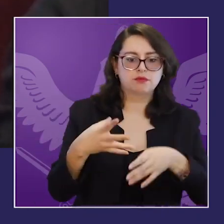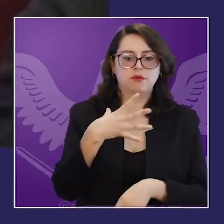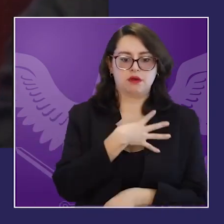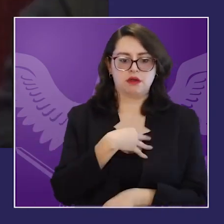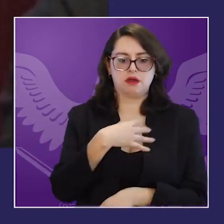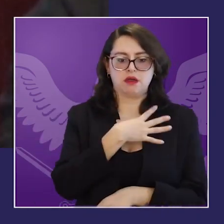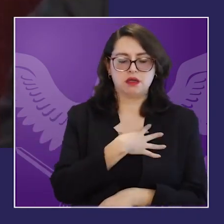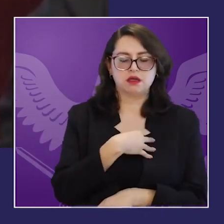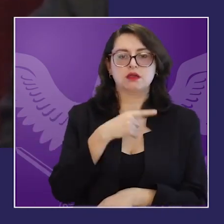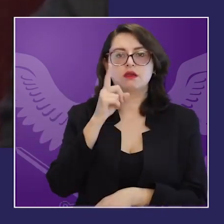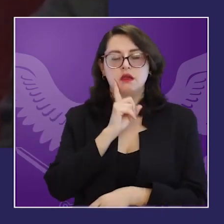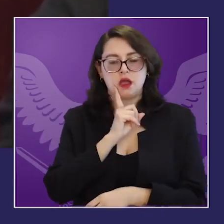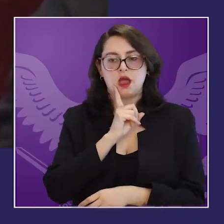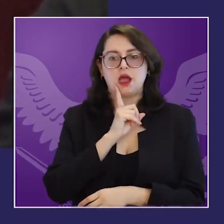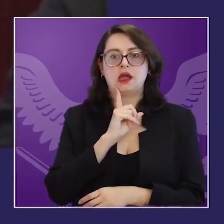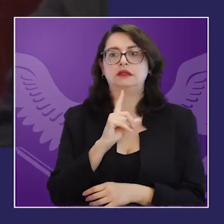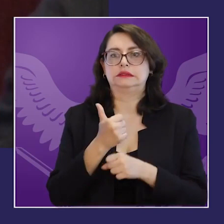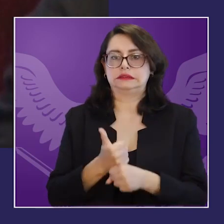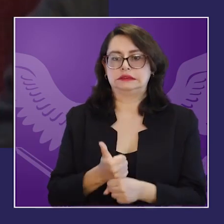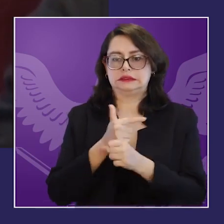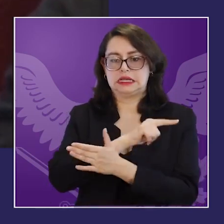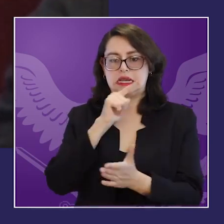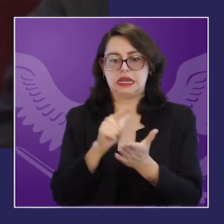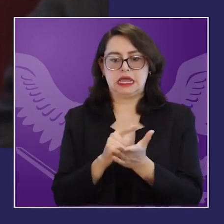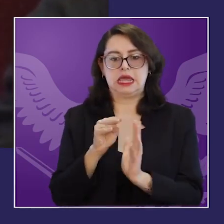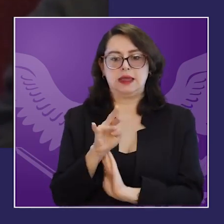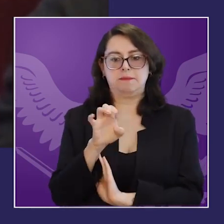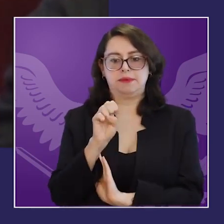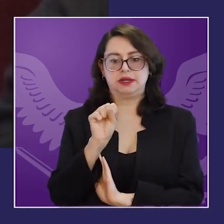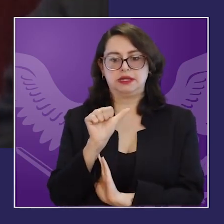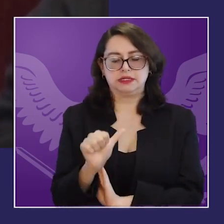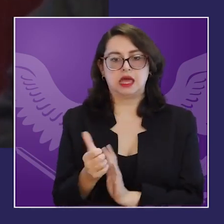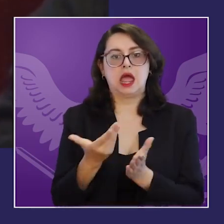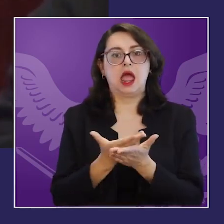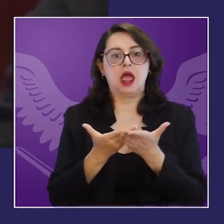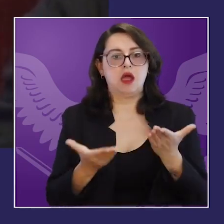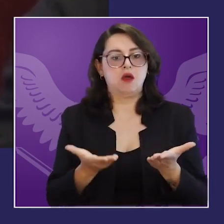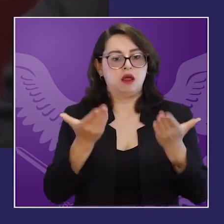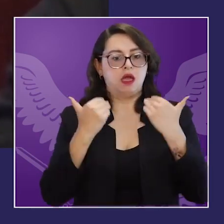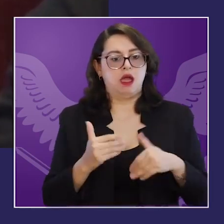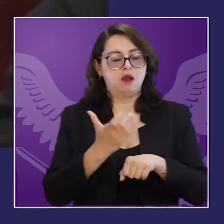Brisa. Y tenemos aquí a Adriana Benjumea, antropóloga,